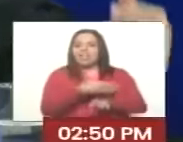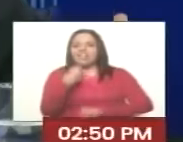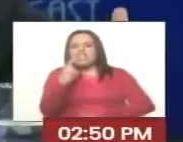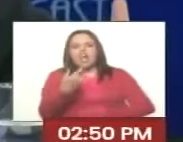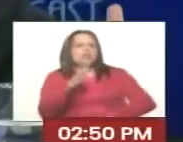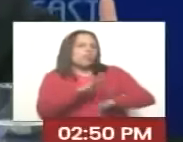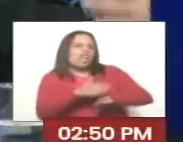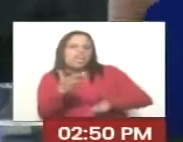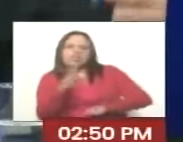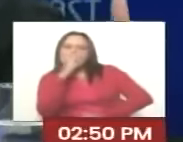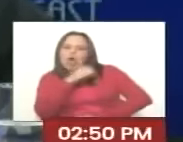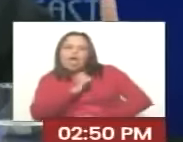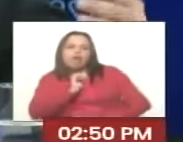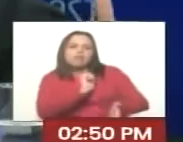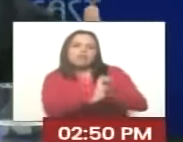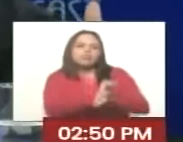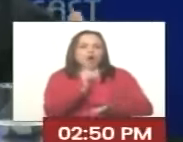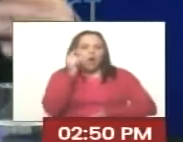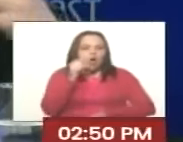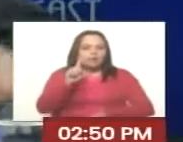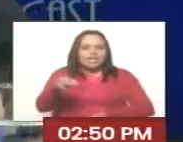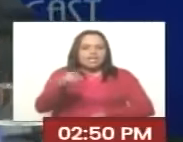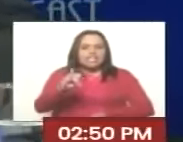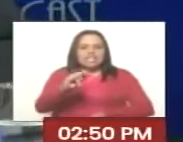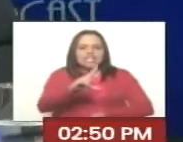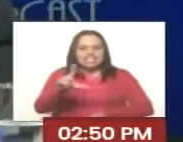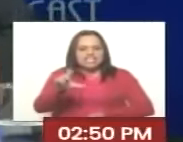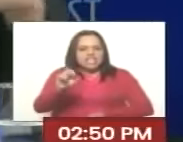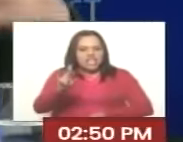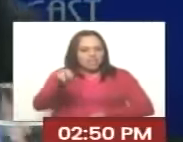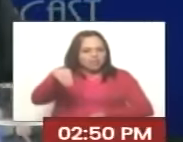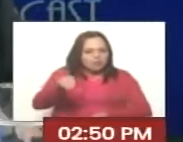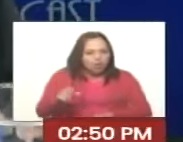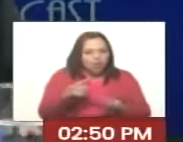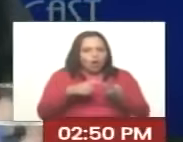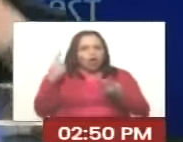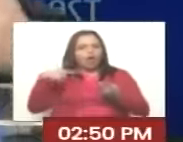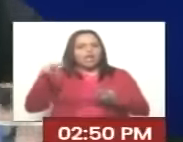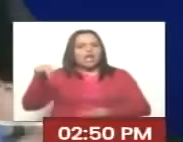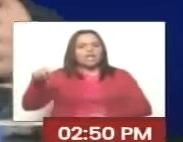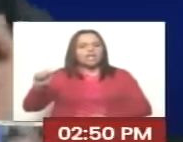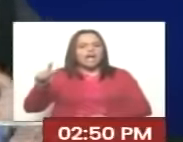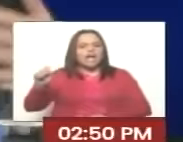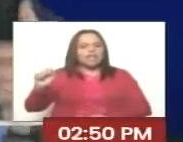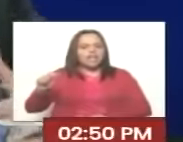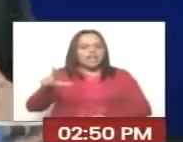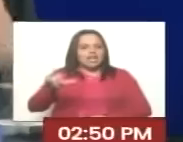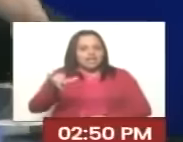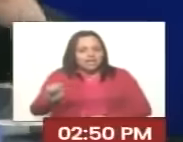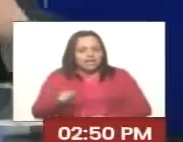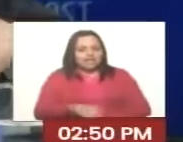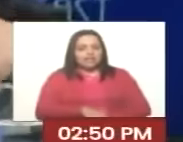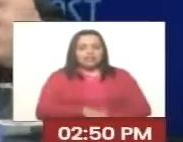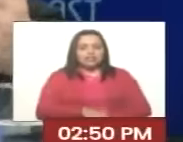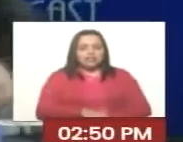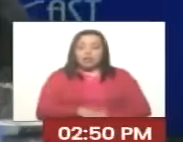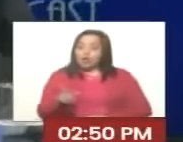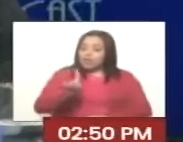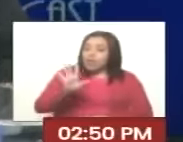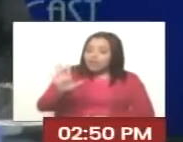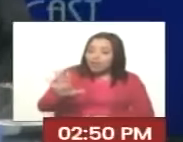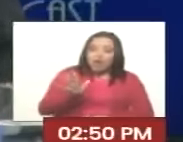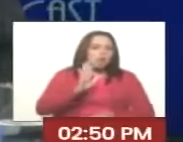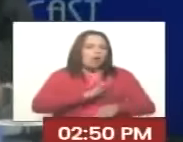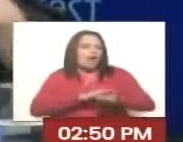no detienen a Guillermo Améstica y a Natalia Améstica? Ellos fueron. La testiga era Natalia. No, pero ya va. ¿Por qué